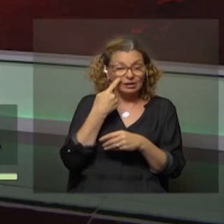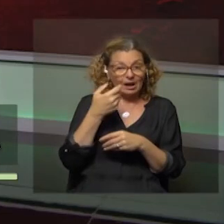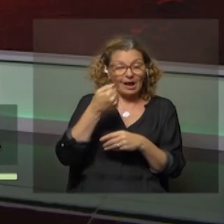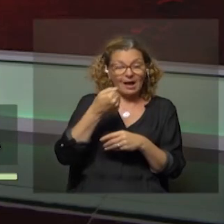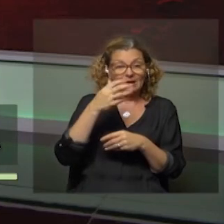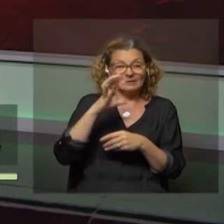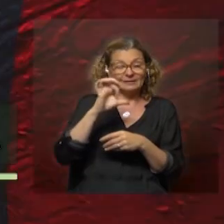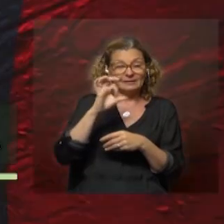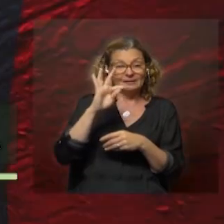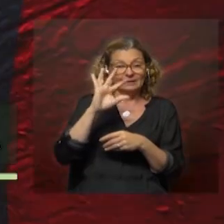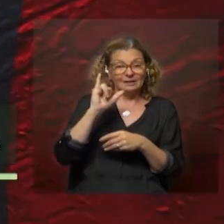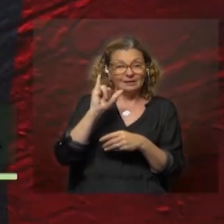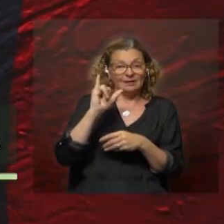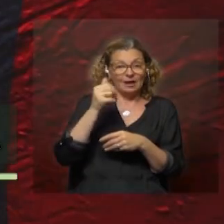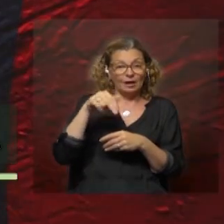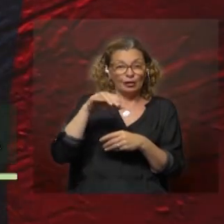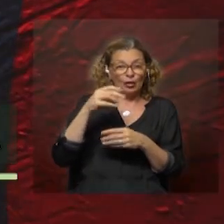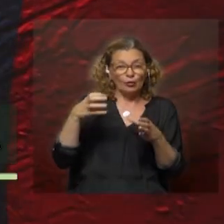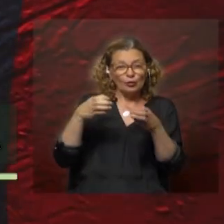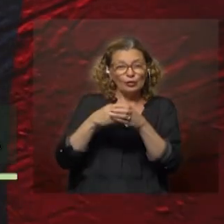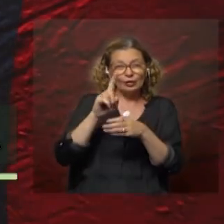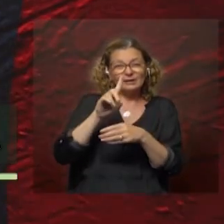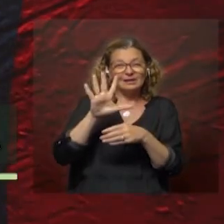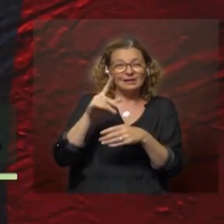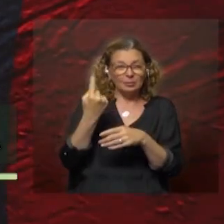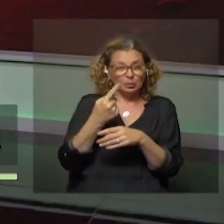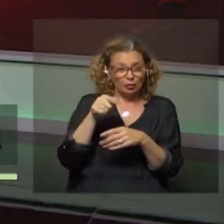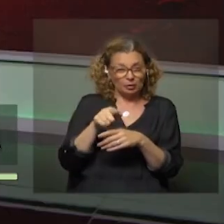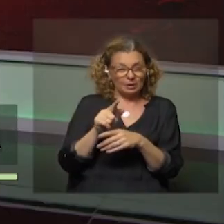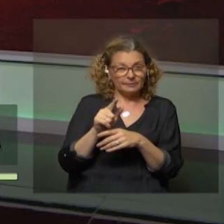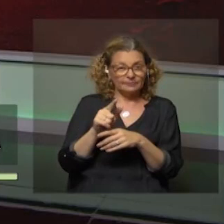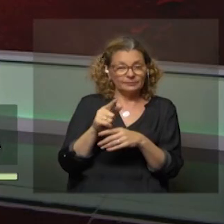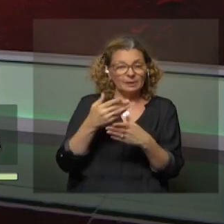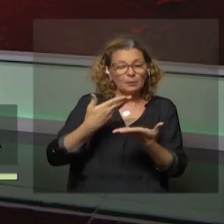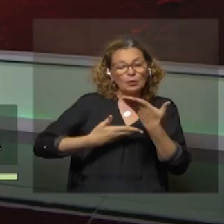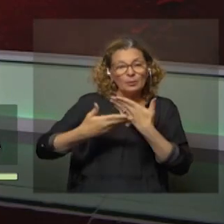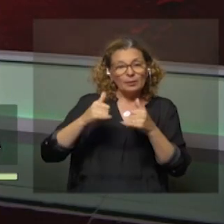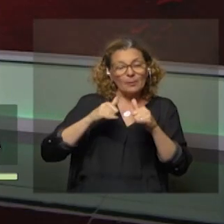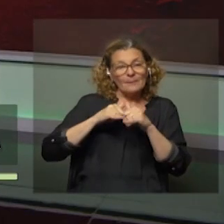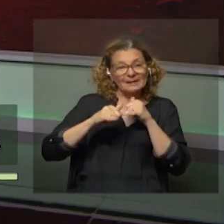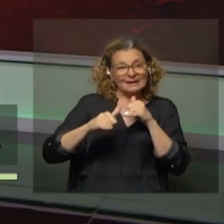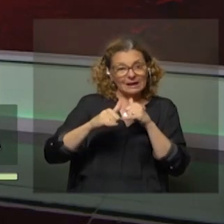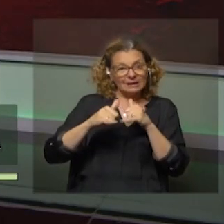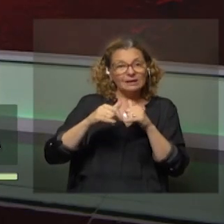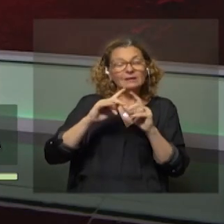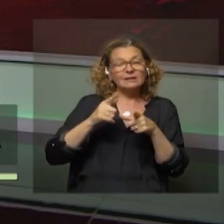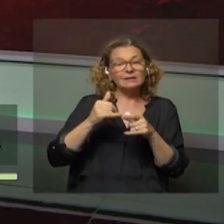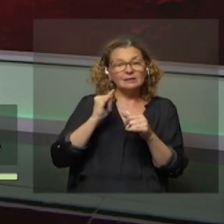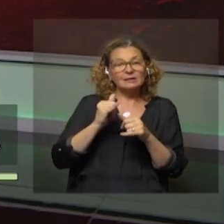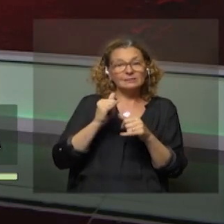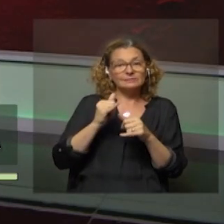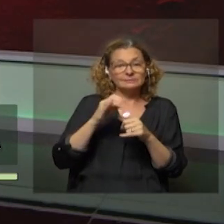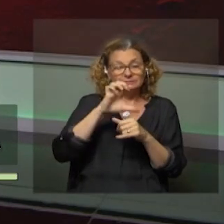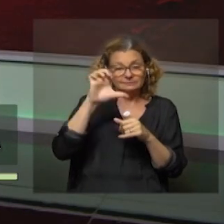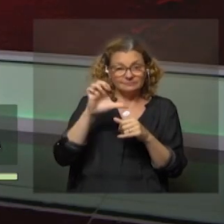asteciano Que tuvo una reunión de 15 minutos con él y que había intercambiado mensajes se había chate porque